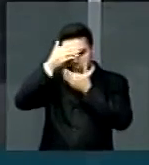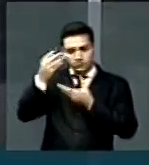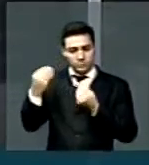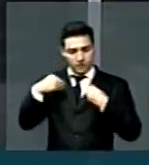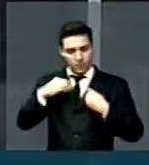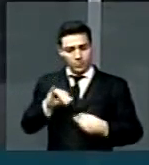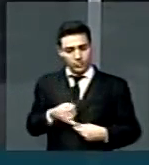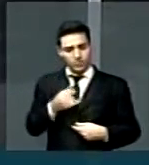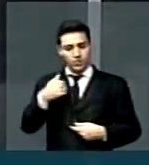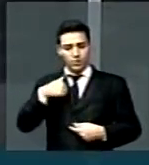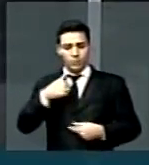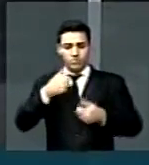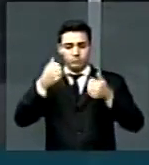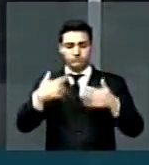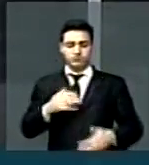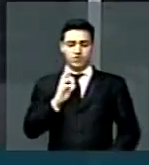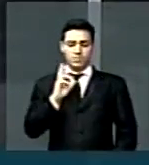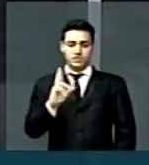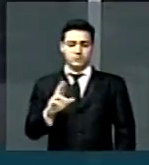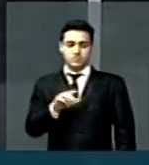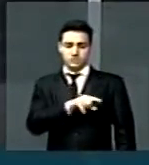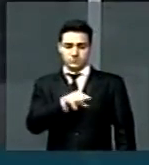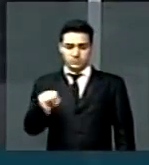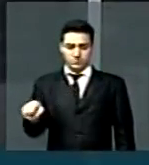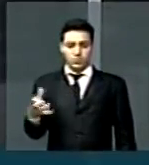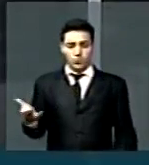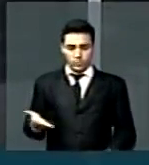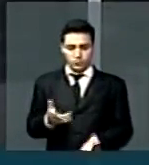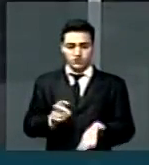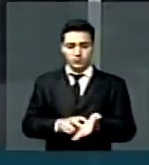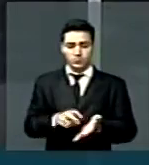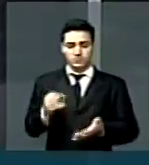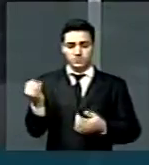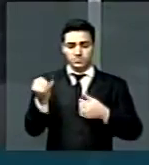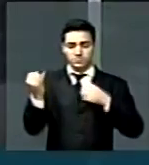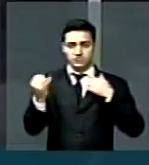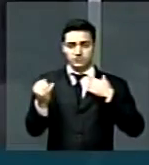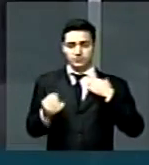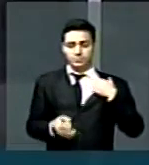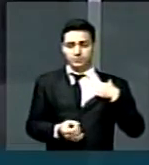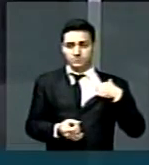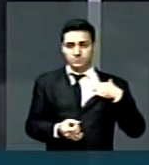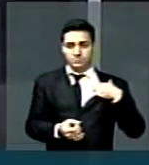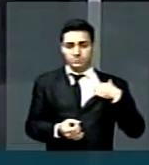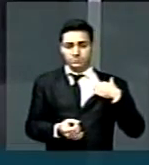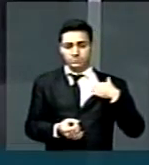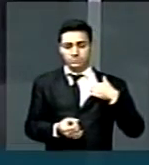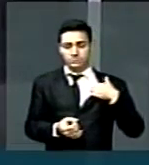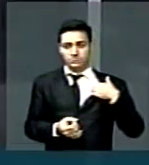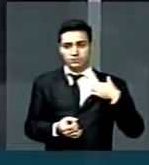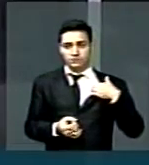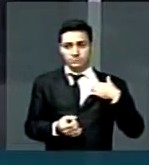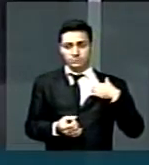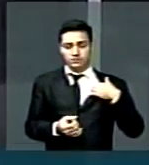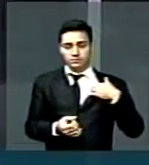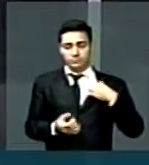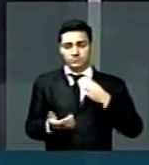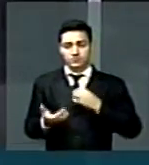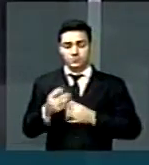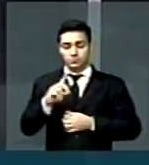en nombre de ellos en esta mañana tan importante. La iniciativa de celebrar el Día de la